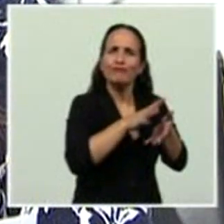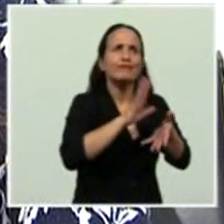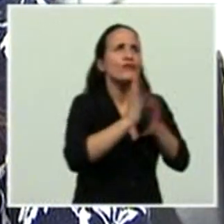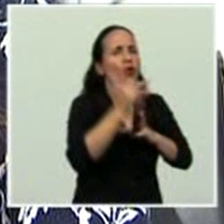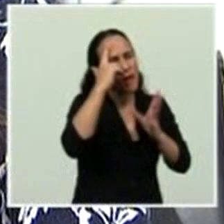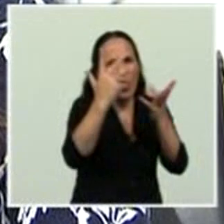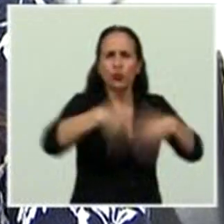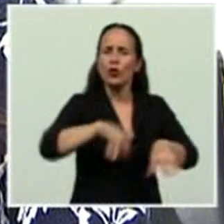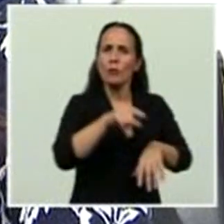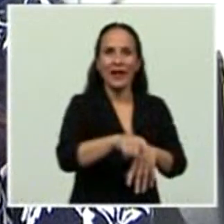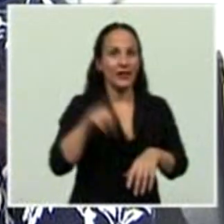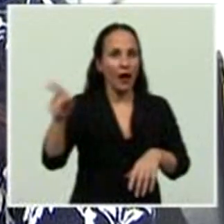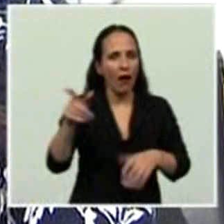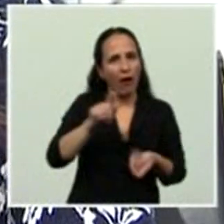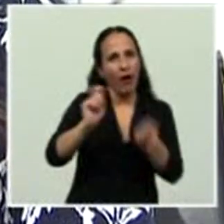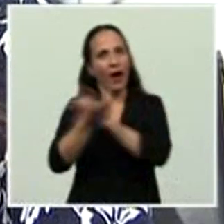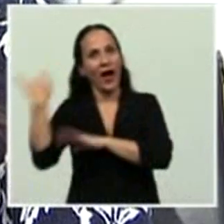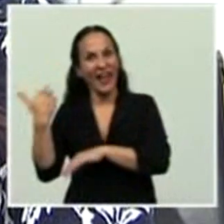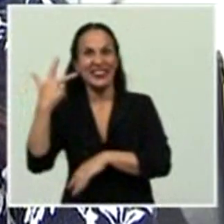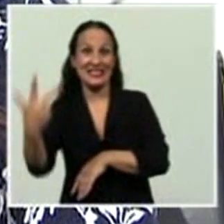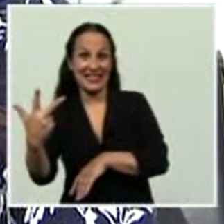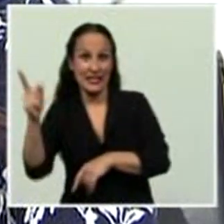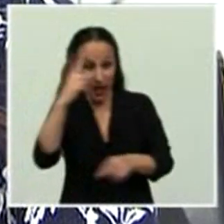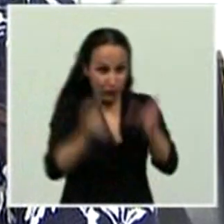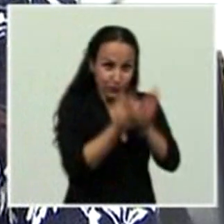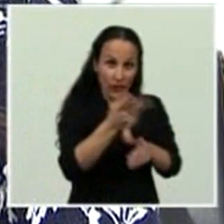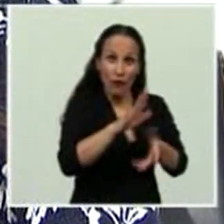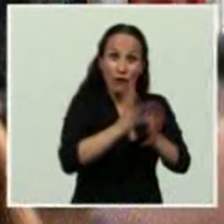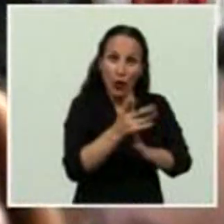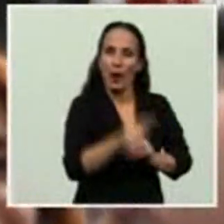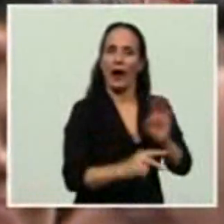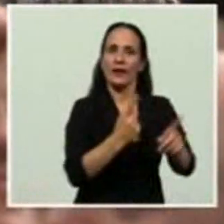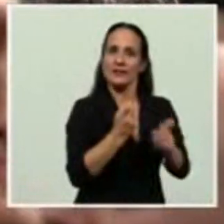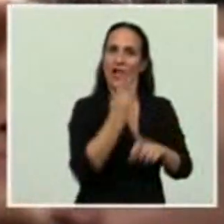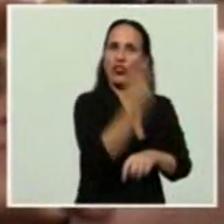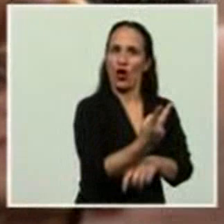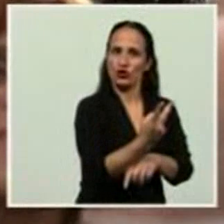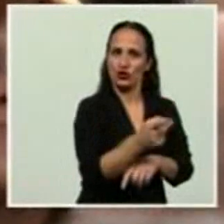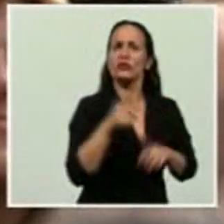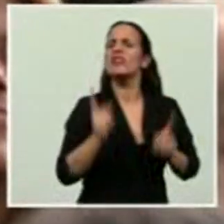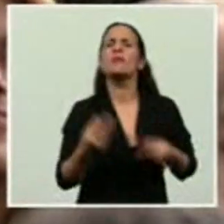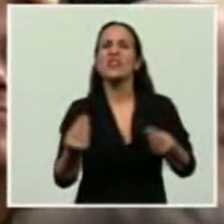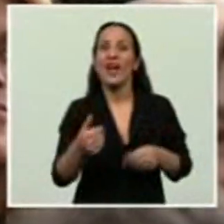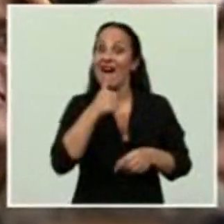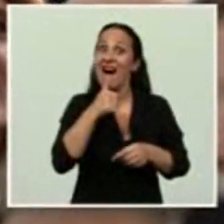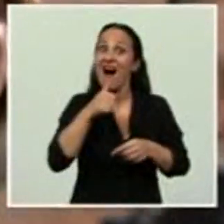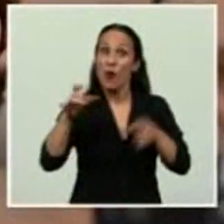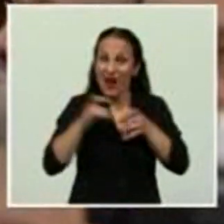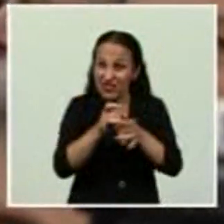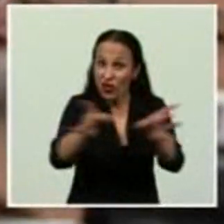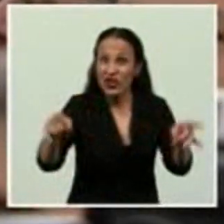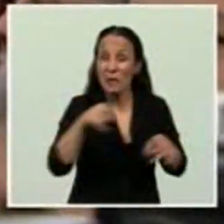automatizados en reemplazo de tres reactores Y por último se destaca en el desarrollo de un proceso para purificar aguas contaminadas con